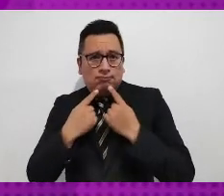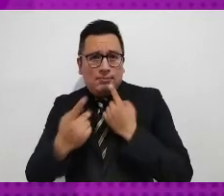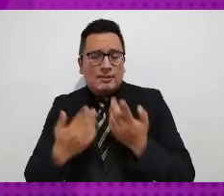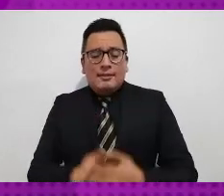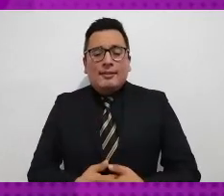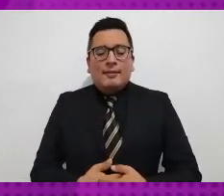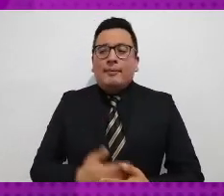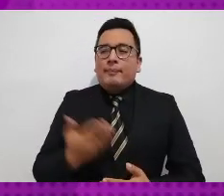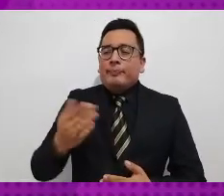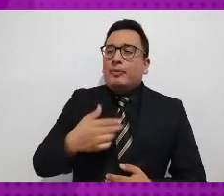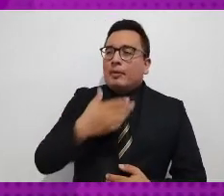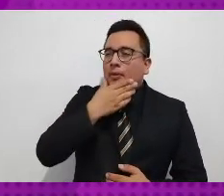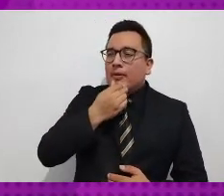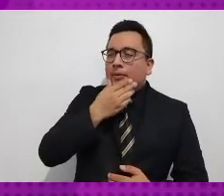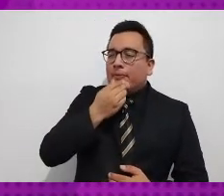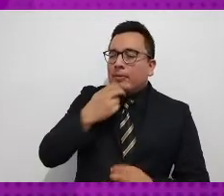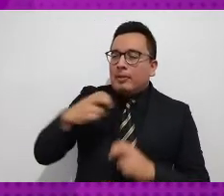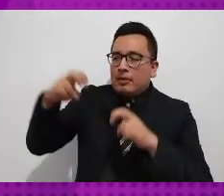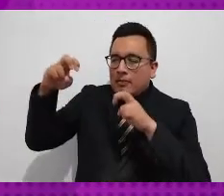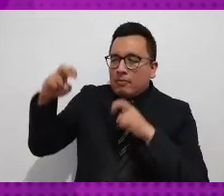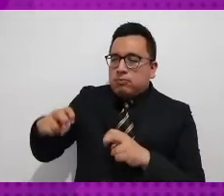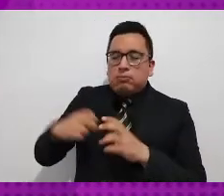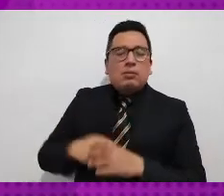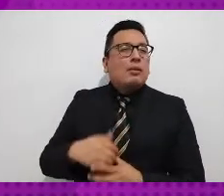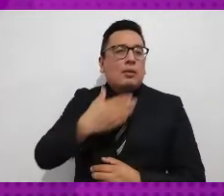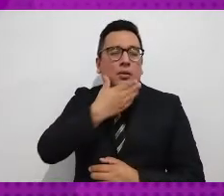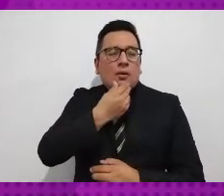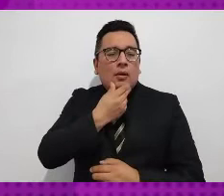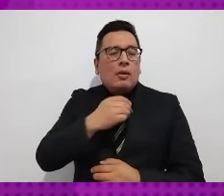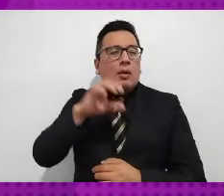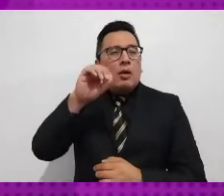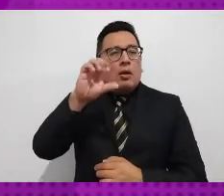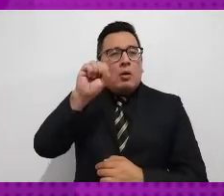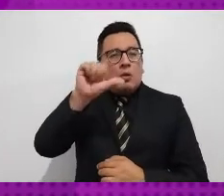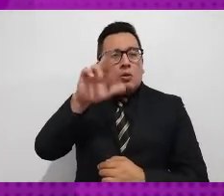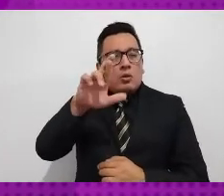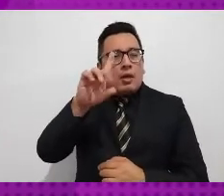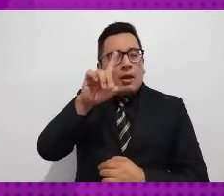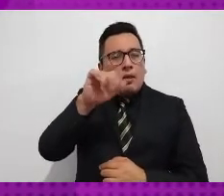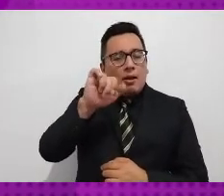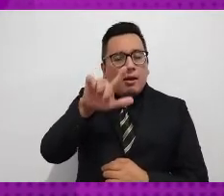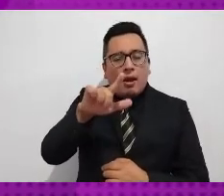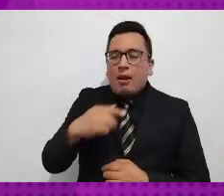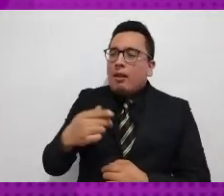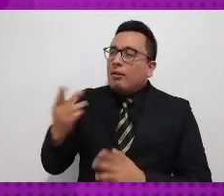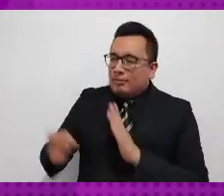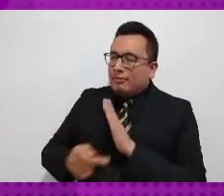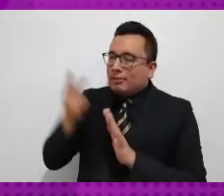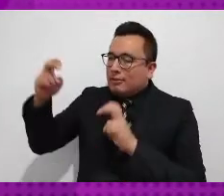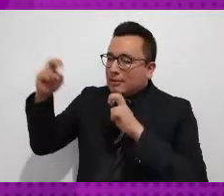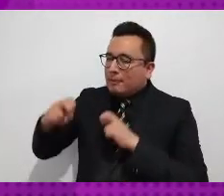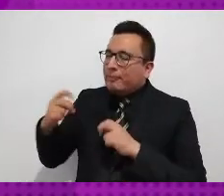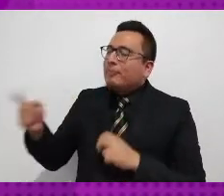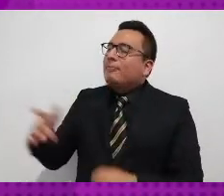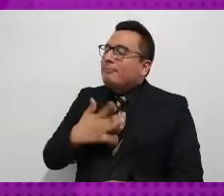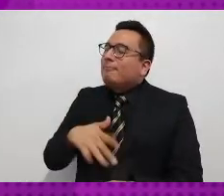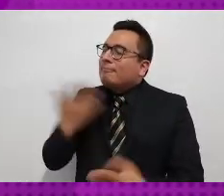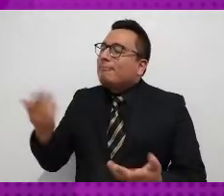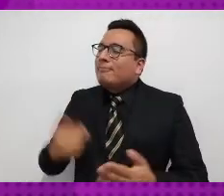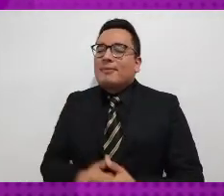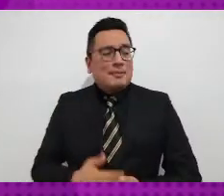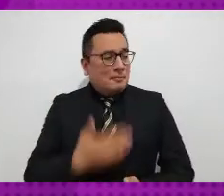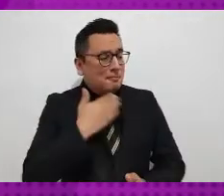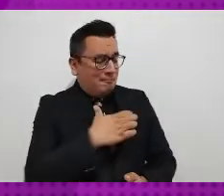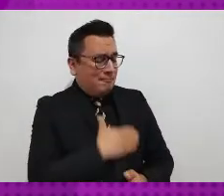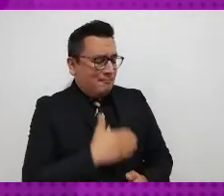al consejero electoral Óscar Daniel Rodríguez Fuentes. Consejero, ¿cómo está? Bienvenido de nueva cuenta a La Urna. Muchas gracias por la invitación y